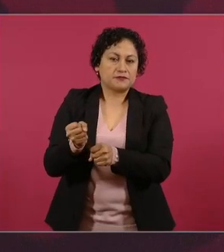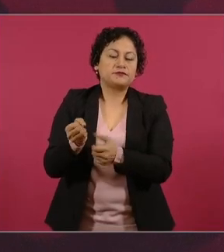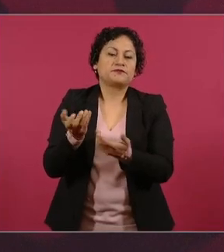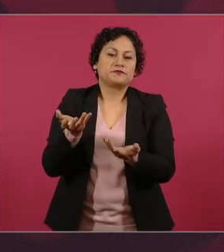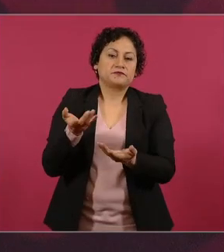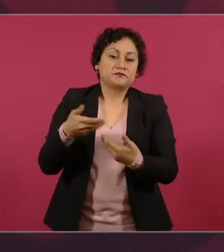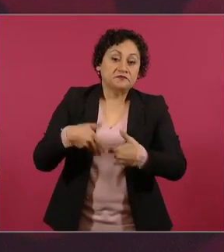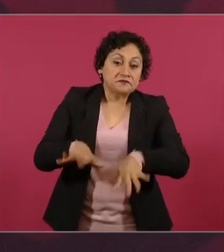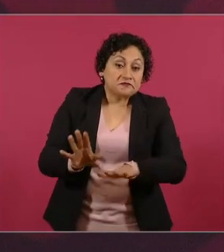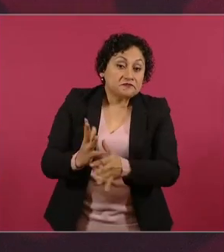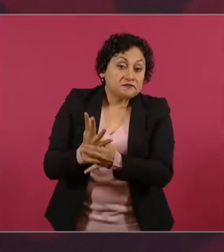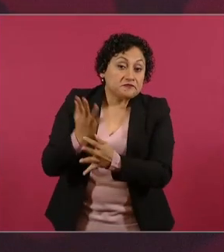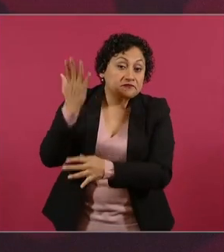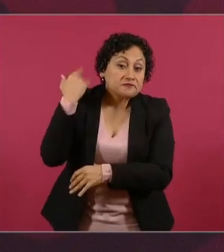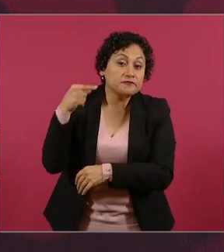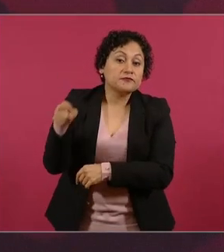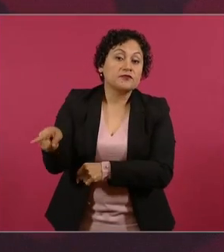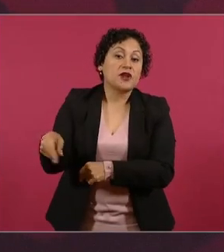secuestradores.